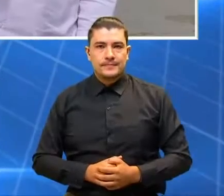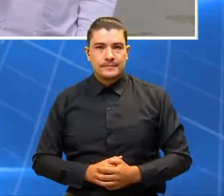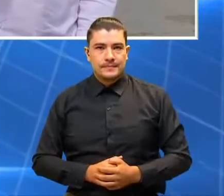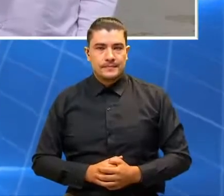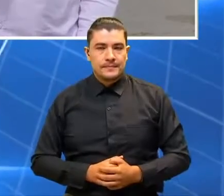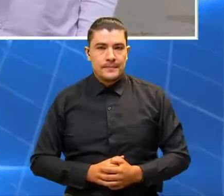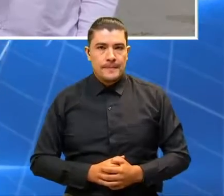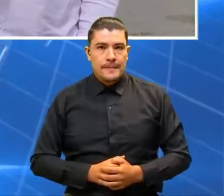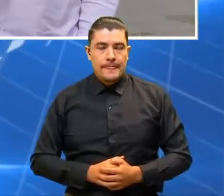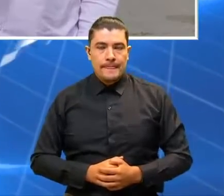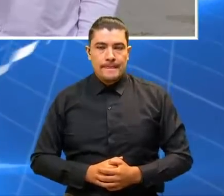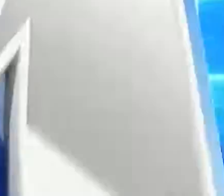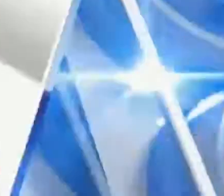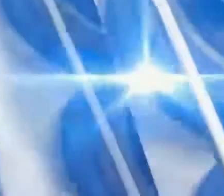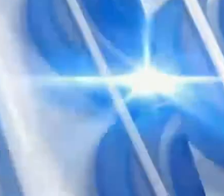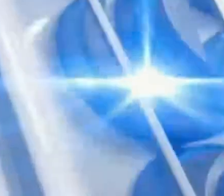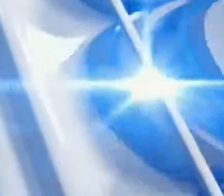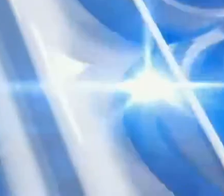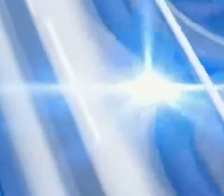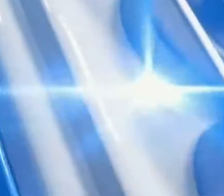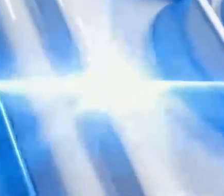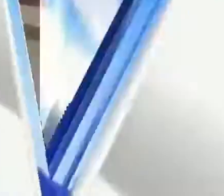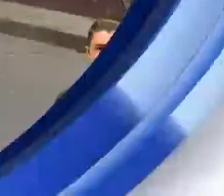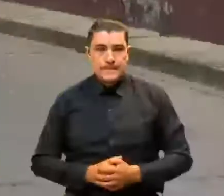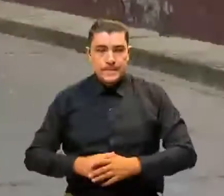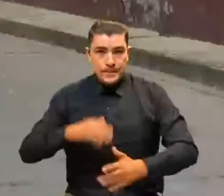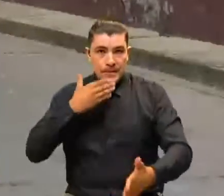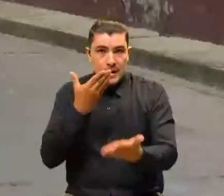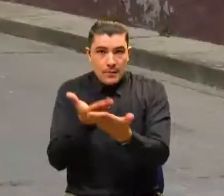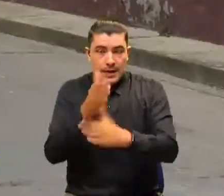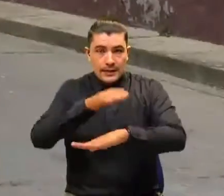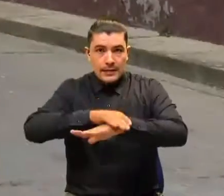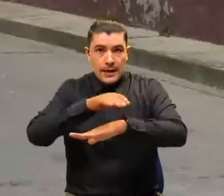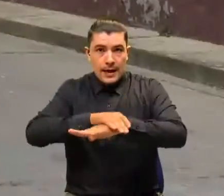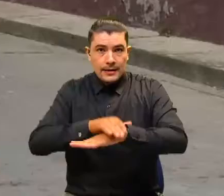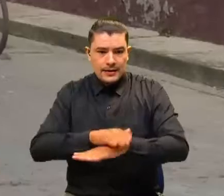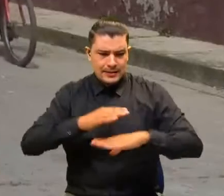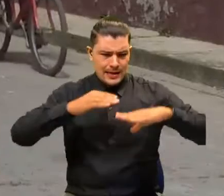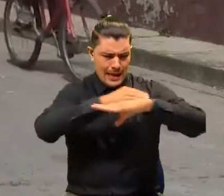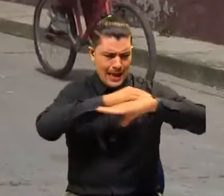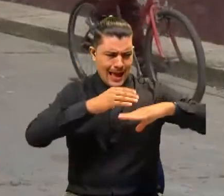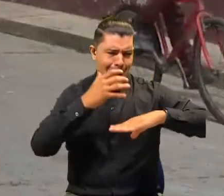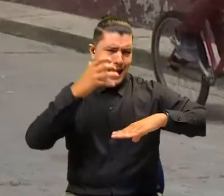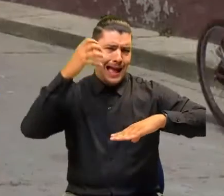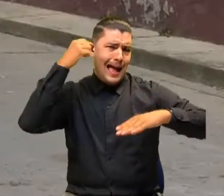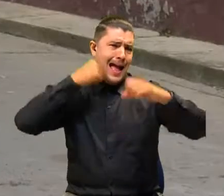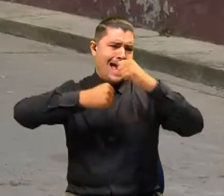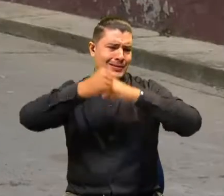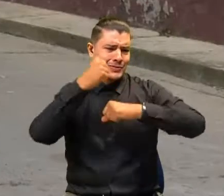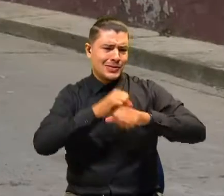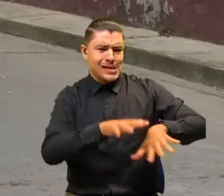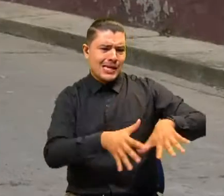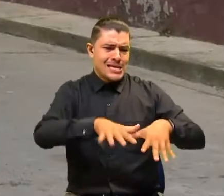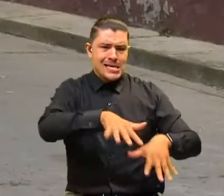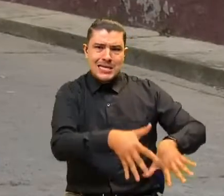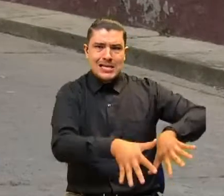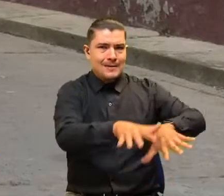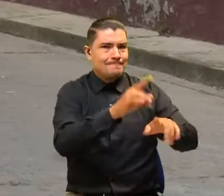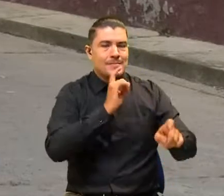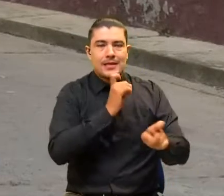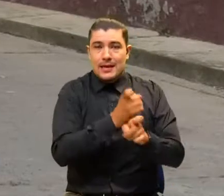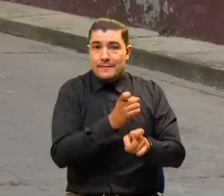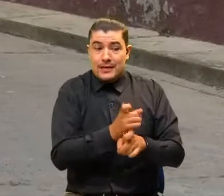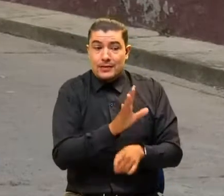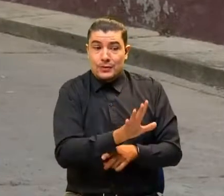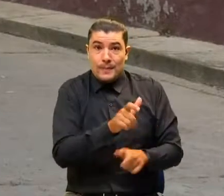vía presenta varias afectaciones entre ellas un paso crítico que lleva años sin darle solución la inestabilidad del terreno coloca en riesgo